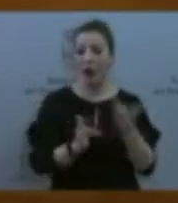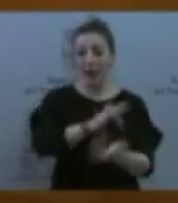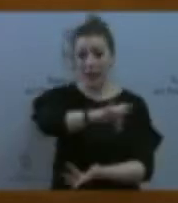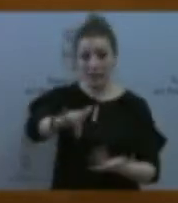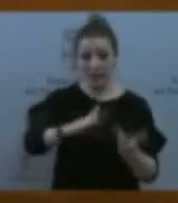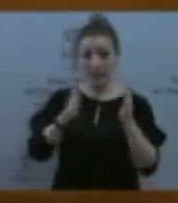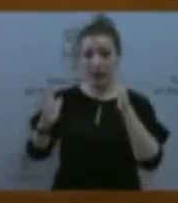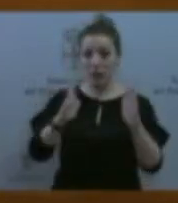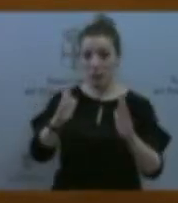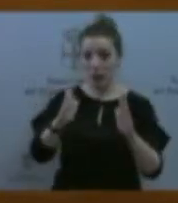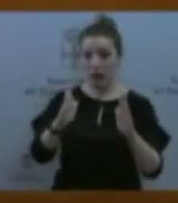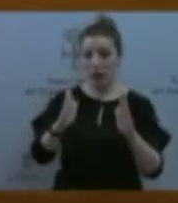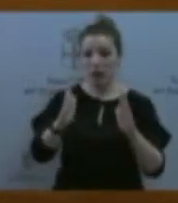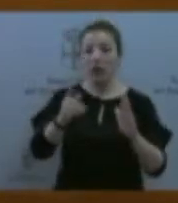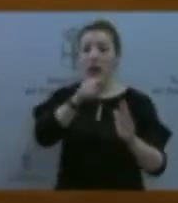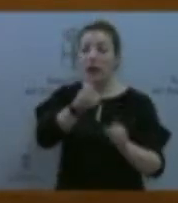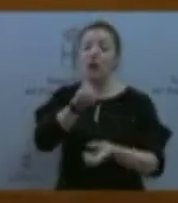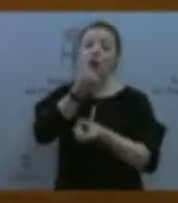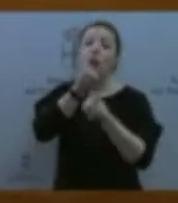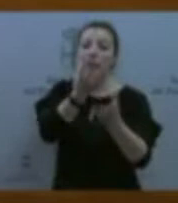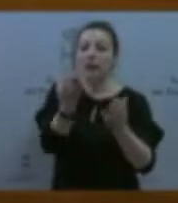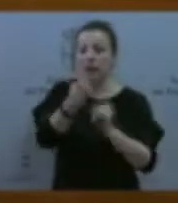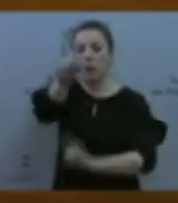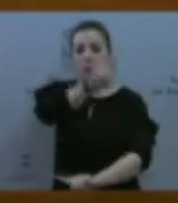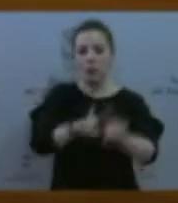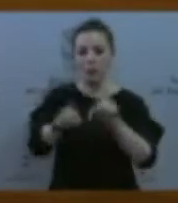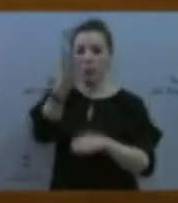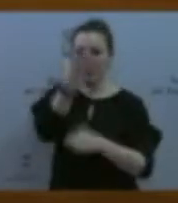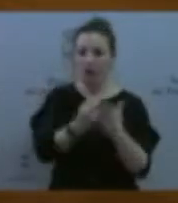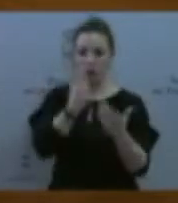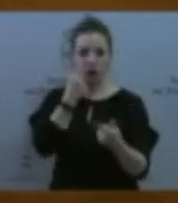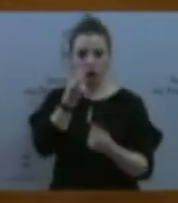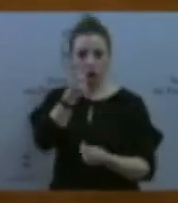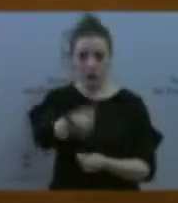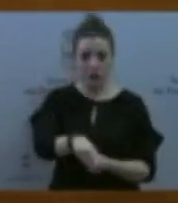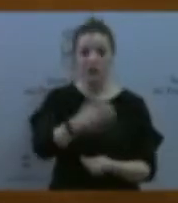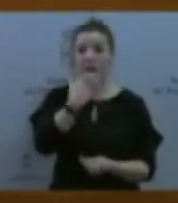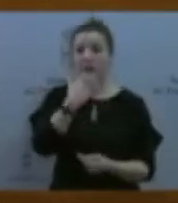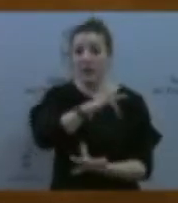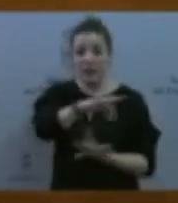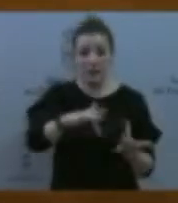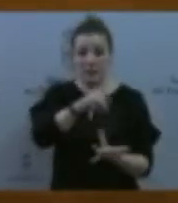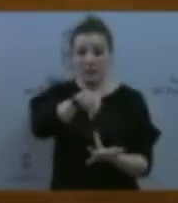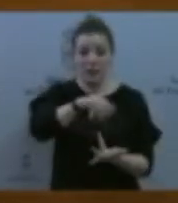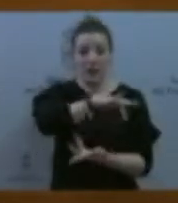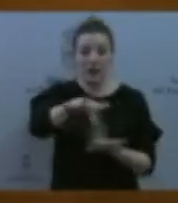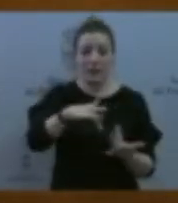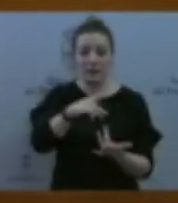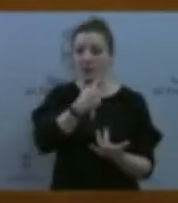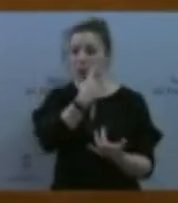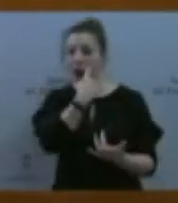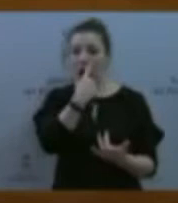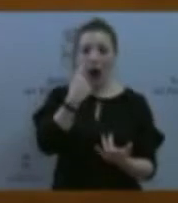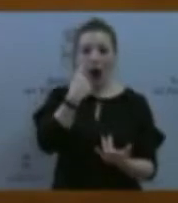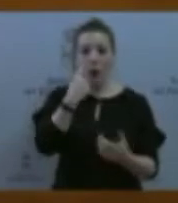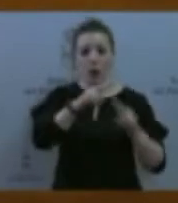había un problema de fallo de control también. Es decir, la crisis es crisis también de la auditoría, y no solamente de la auditoría pública, que es lo que ha centrado en los